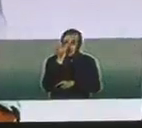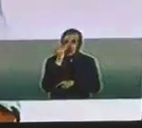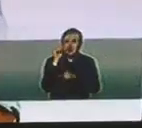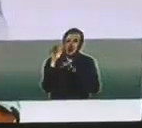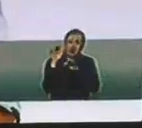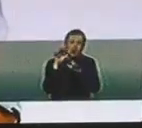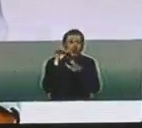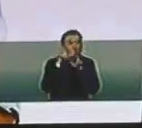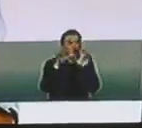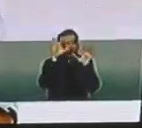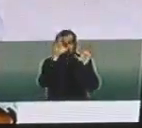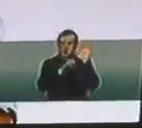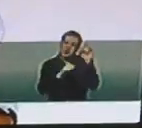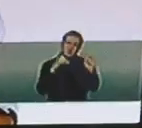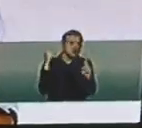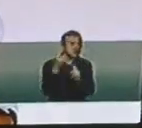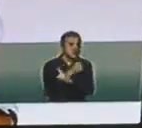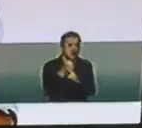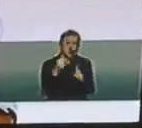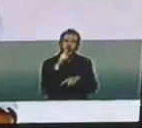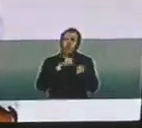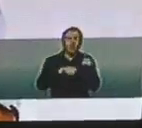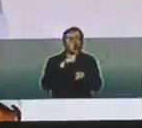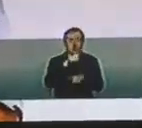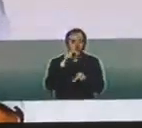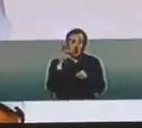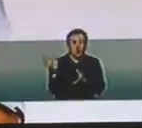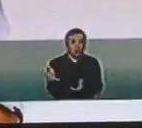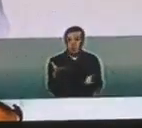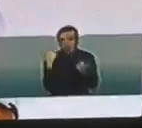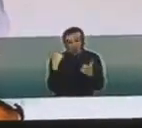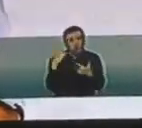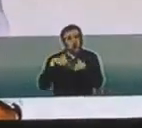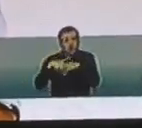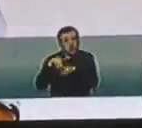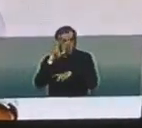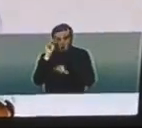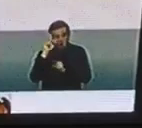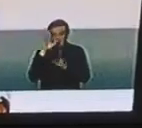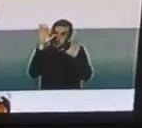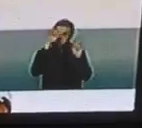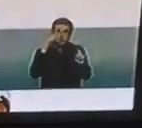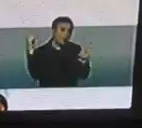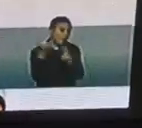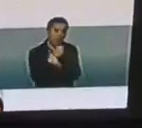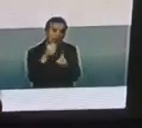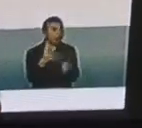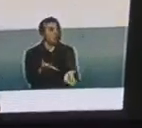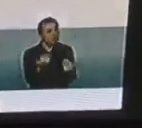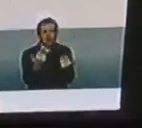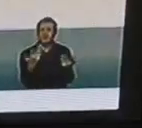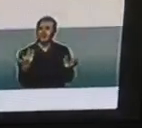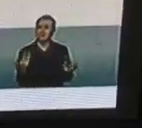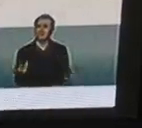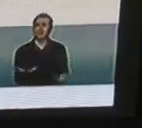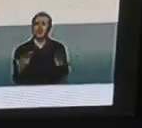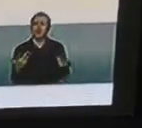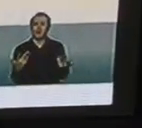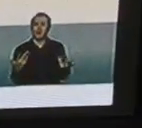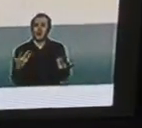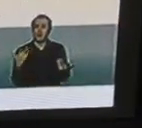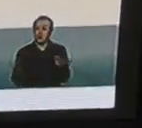a secuestrar, a golpear, a maltratar a compañeros porque no querían ir a manifestarse. Eso no puede ocurrir en el Ecuador, este es un territorio